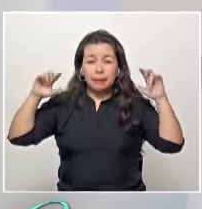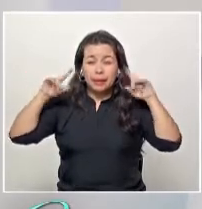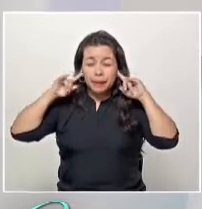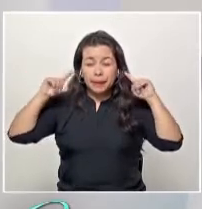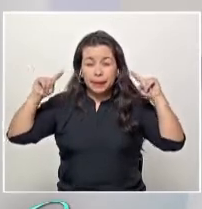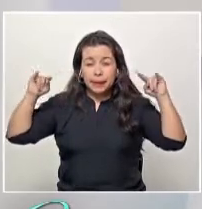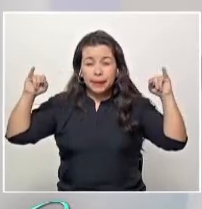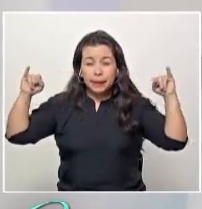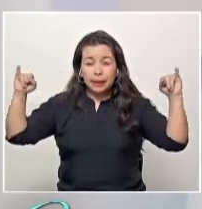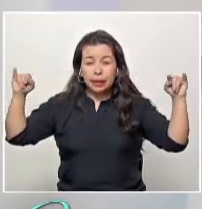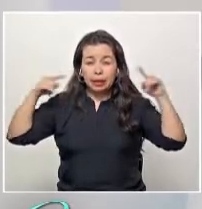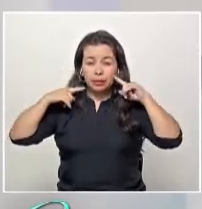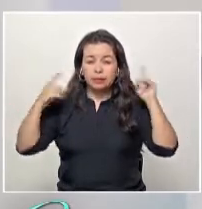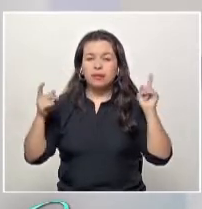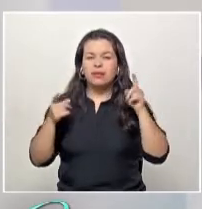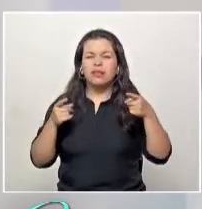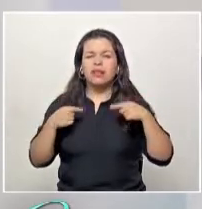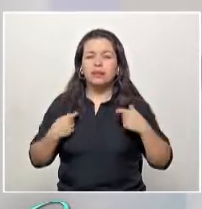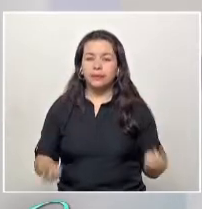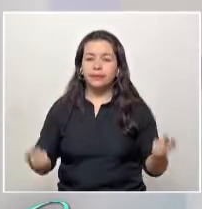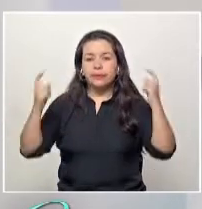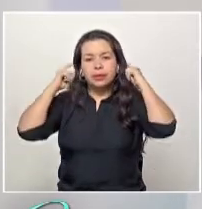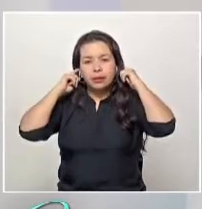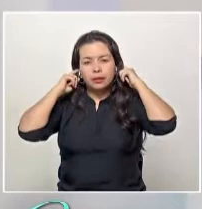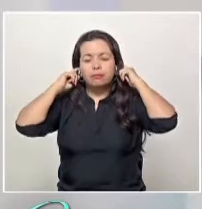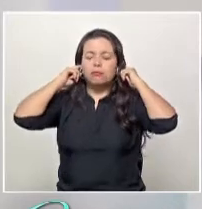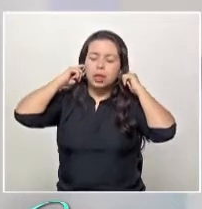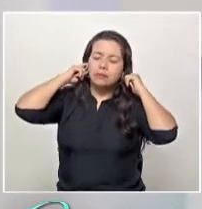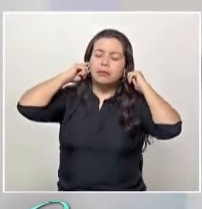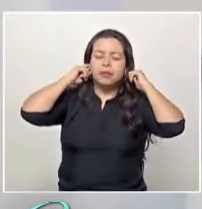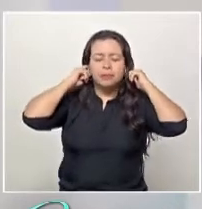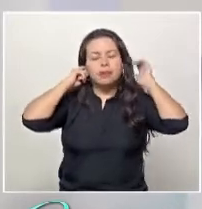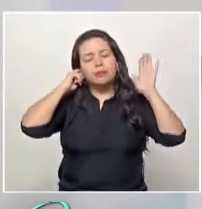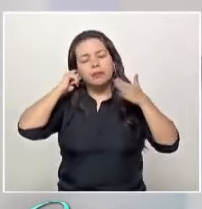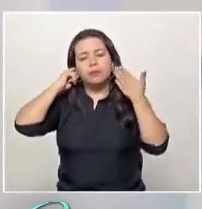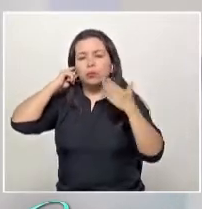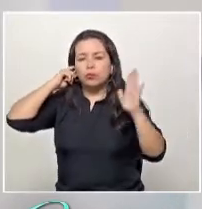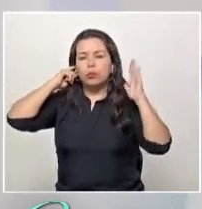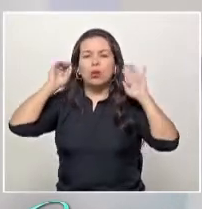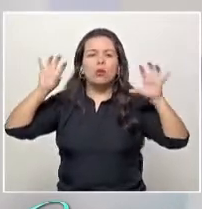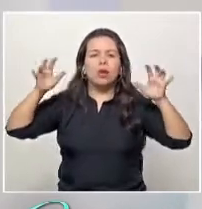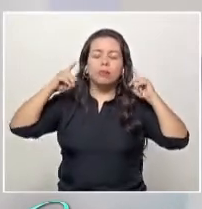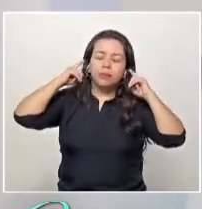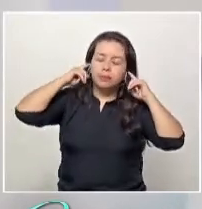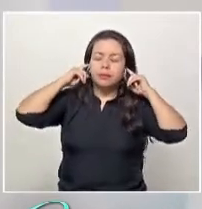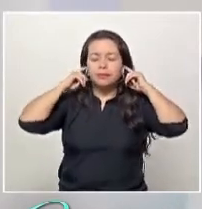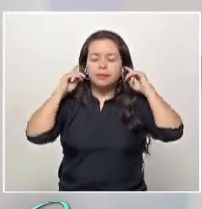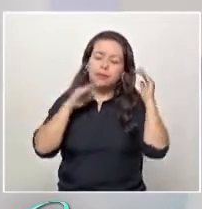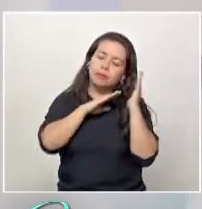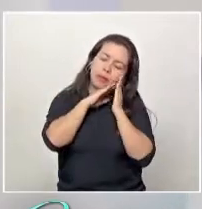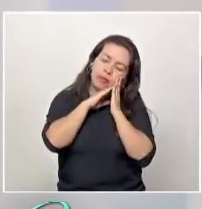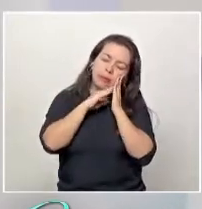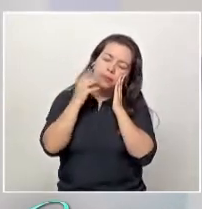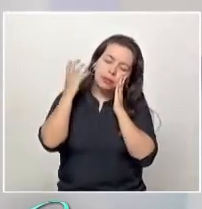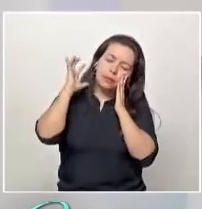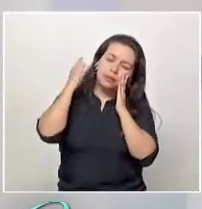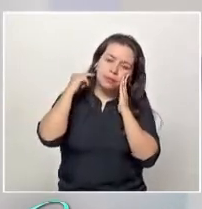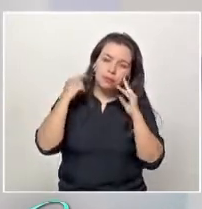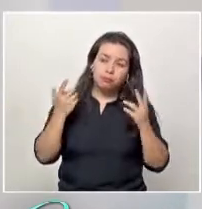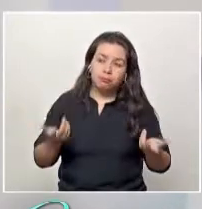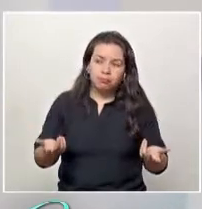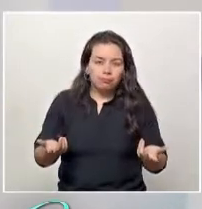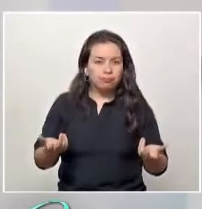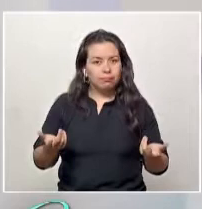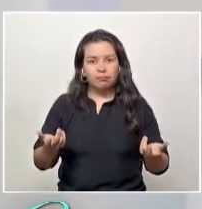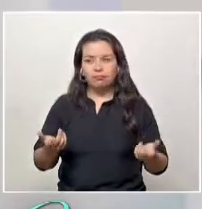oído, duerma con audífonos escuchando música o radio, en fin. Y resulta que nosotros a